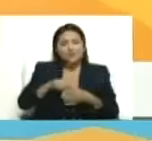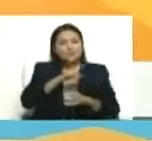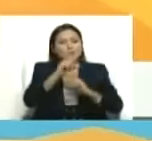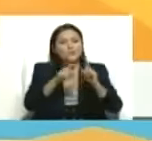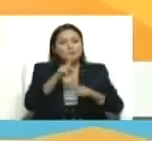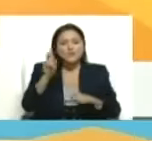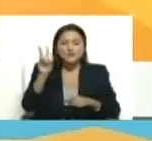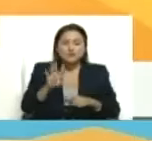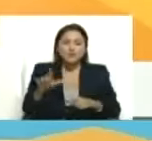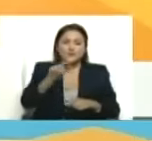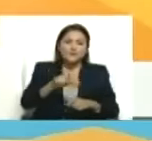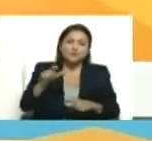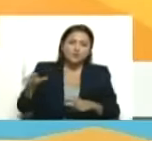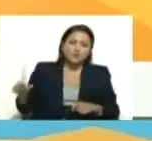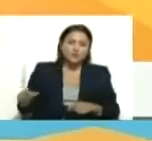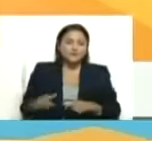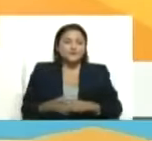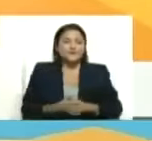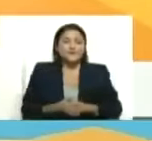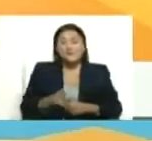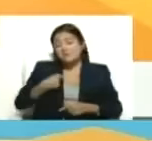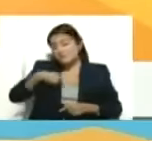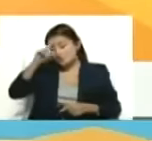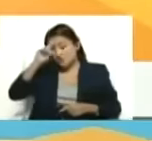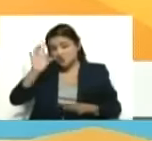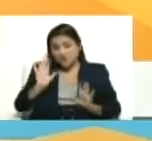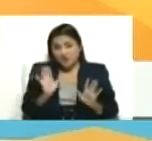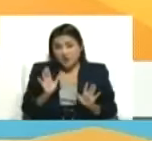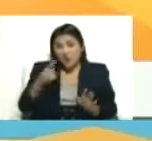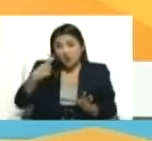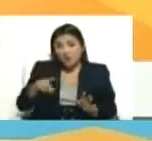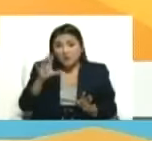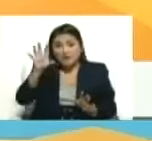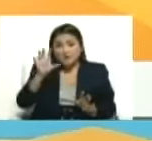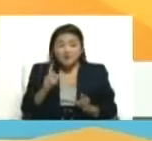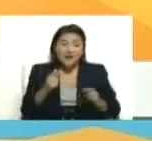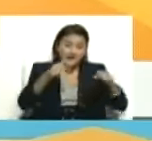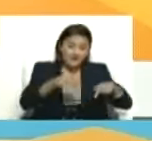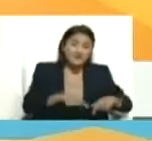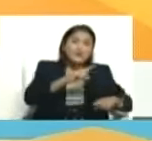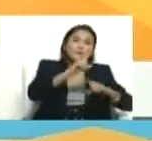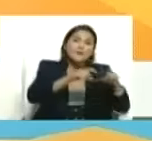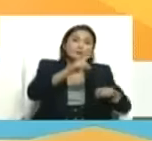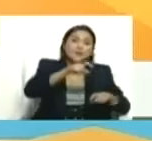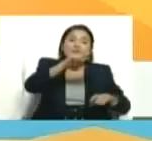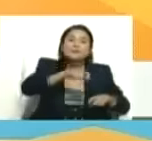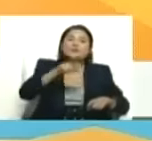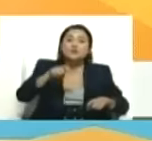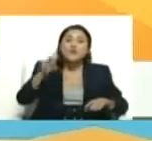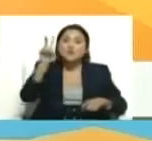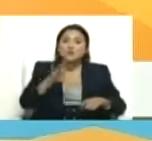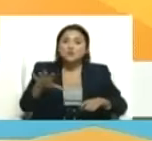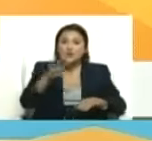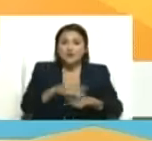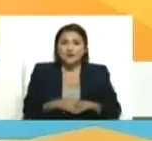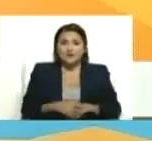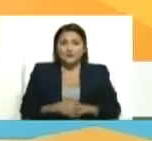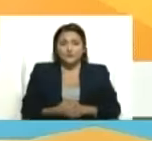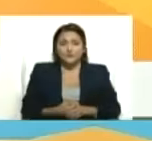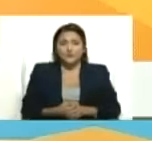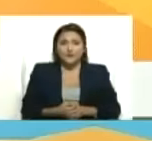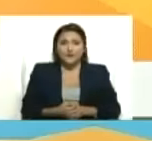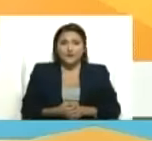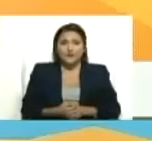pueblo de Venezuela yo no sé cómo es en otros países pero aquí se le consulta al pueblo aquí se le pregunta el pueblo y sobre todo cuando son